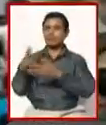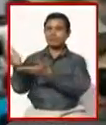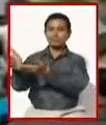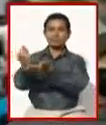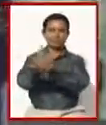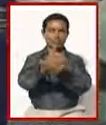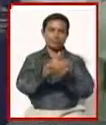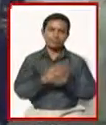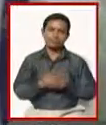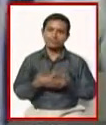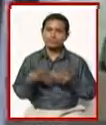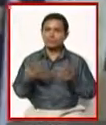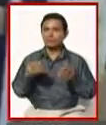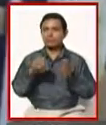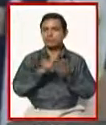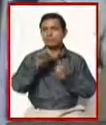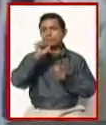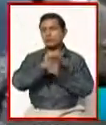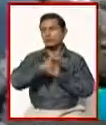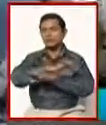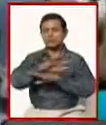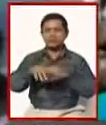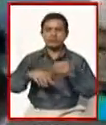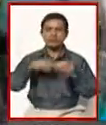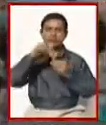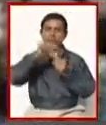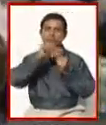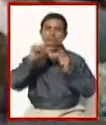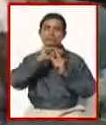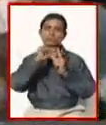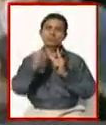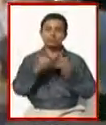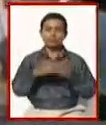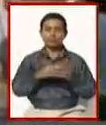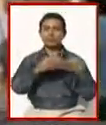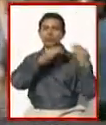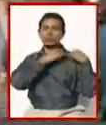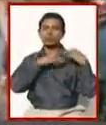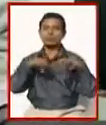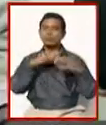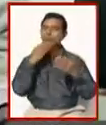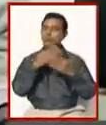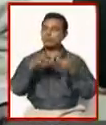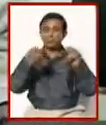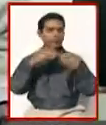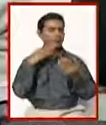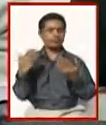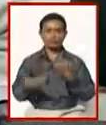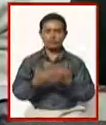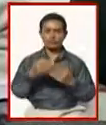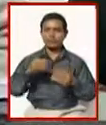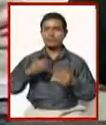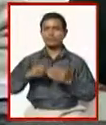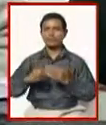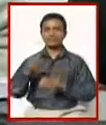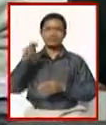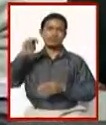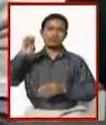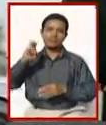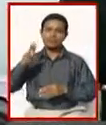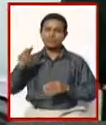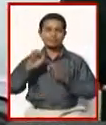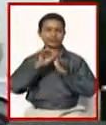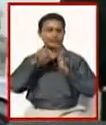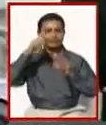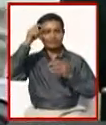recoger un poquito lo que hemos trabajado en el ambiente me generó hacer el bien no es fácil evangelizar tiene una promoción